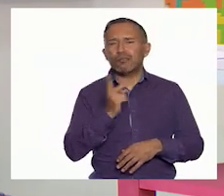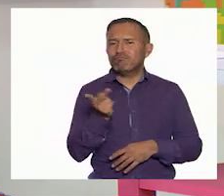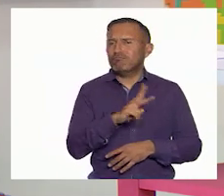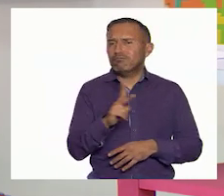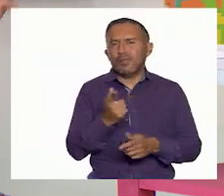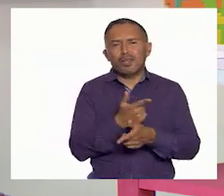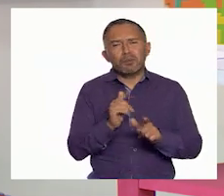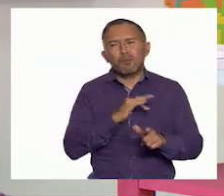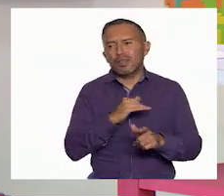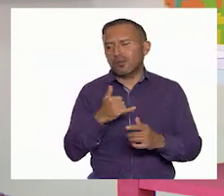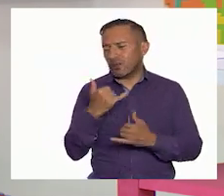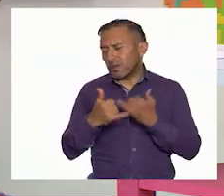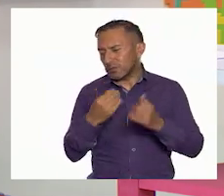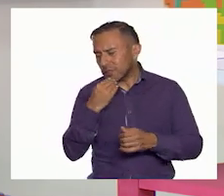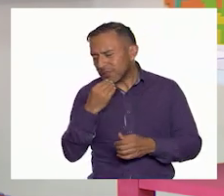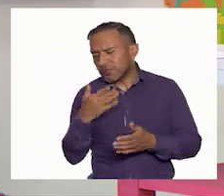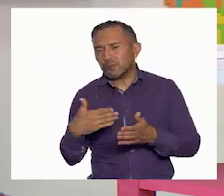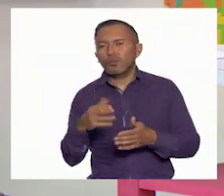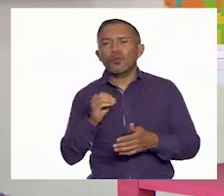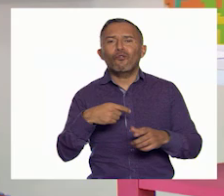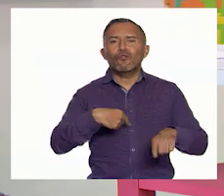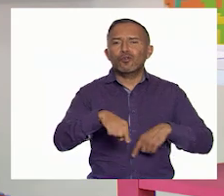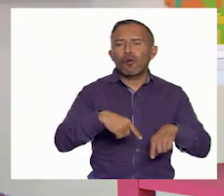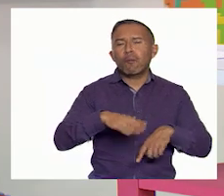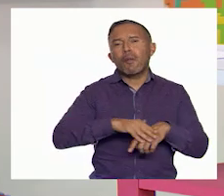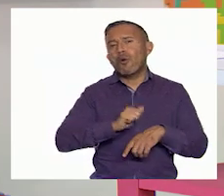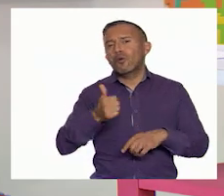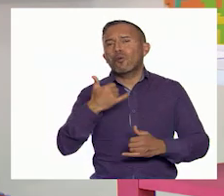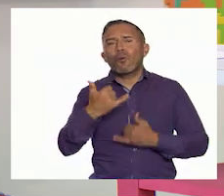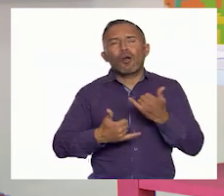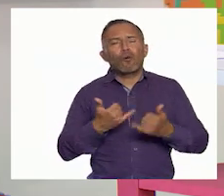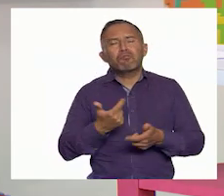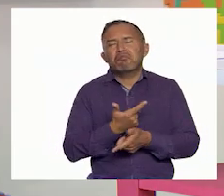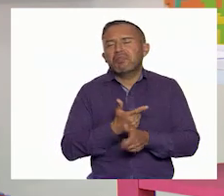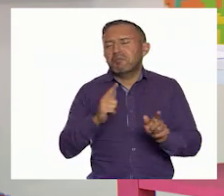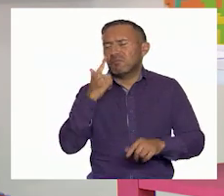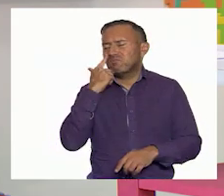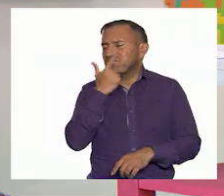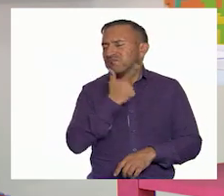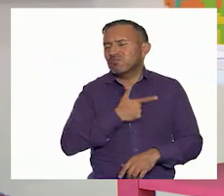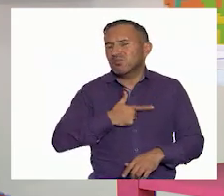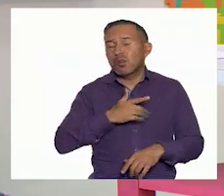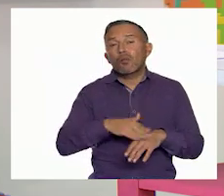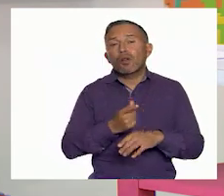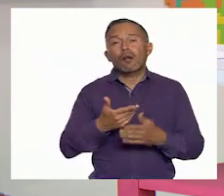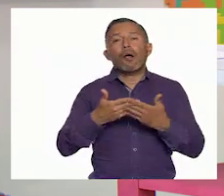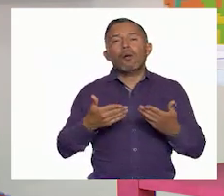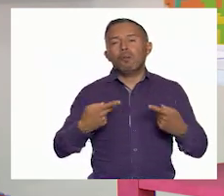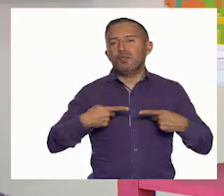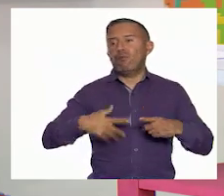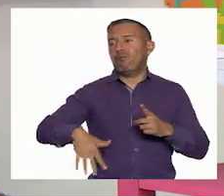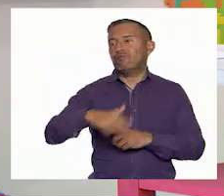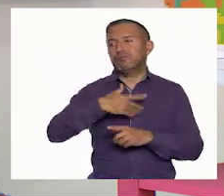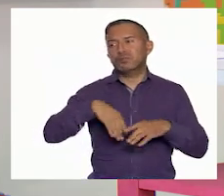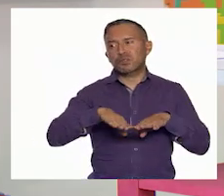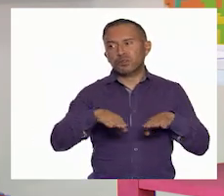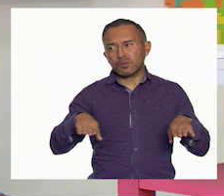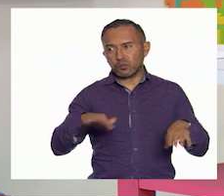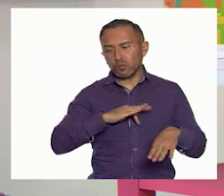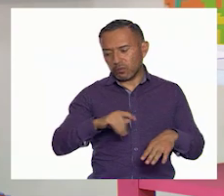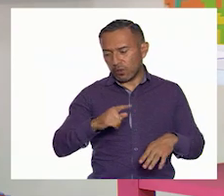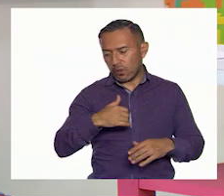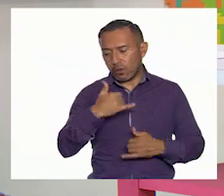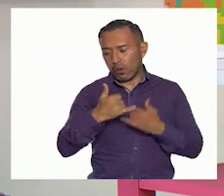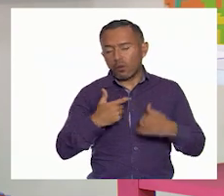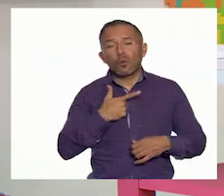o a fútbol o a cualquier otro juego, porque ya ahorita nosotros tenemos igualdad de condiciones y podemos jugar a lo que nosotros